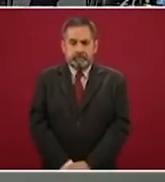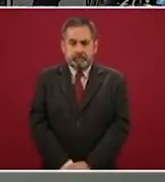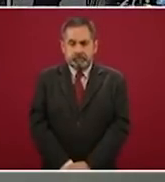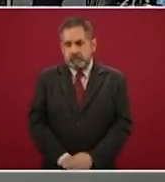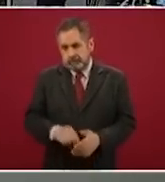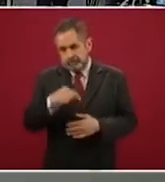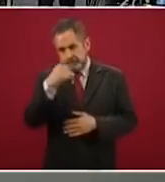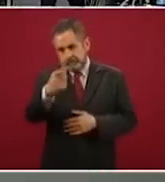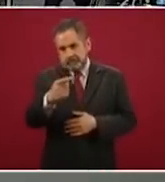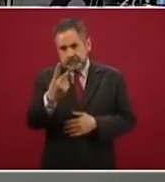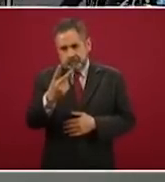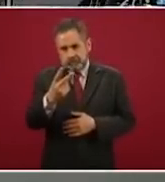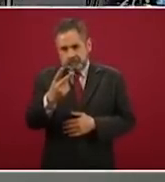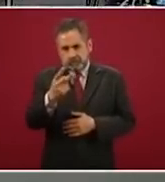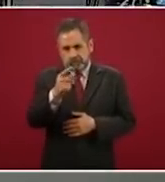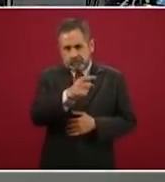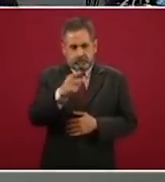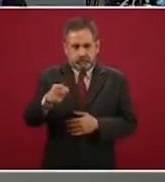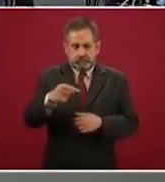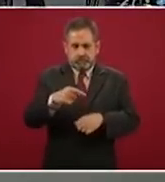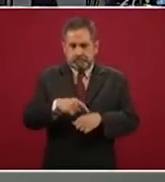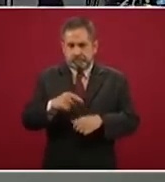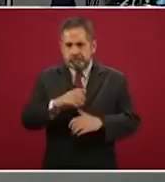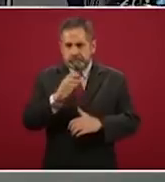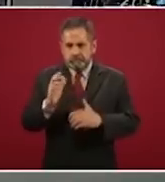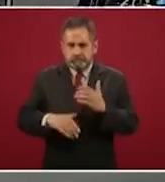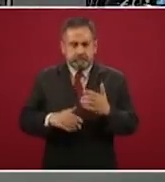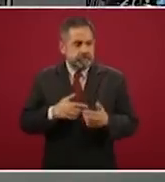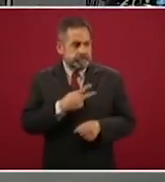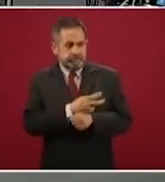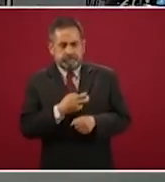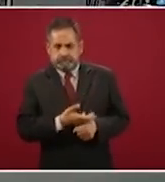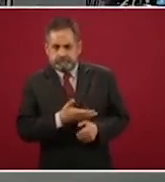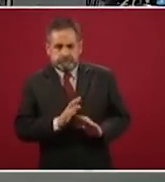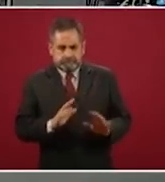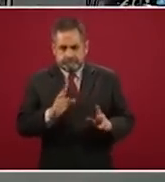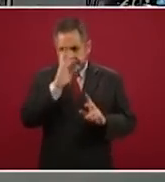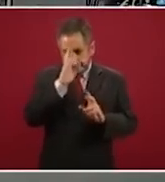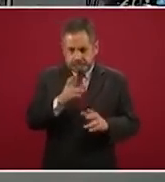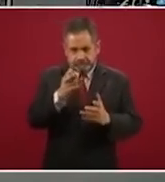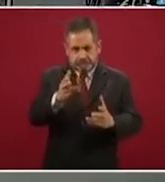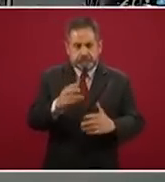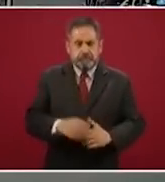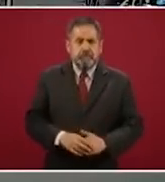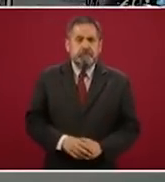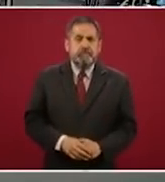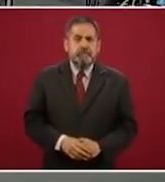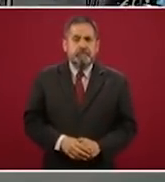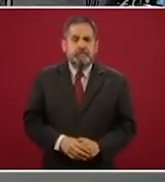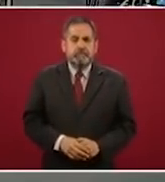Allá atrás, dos, porque ya por nuestros invitados.